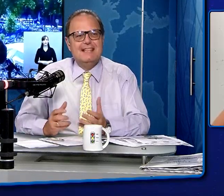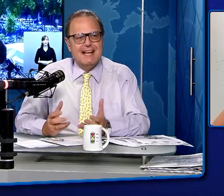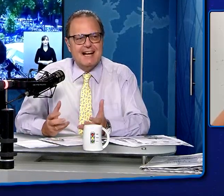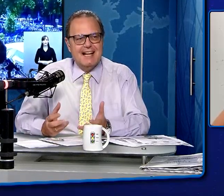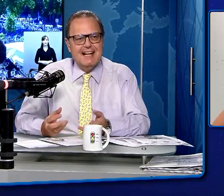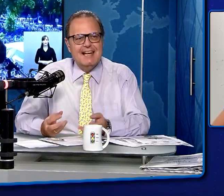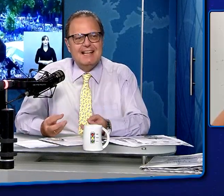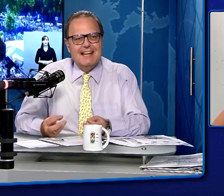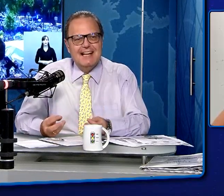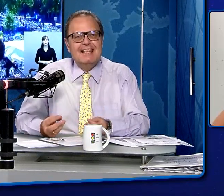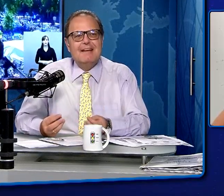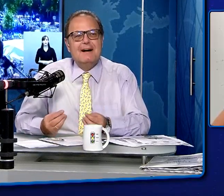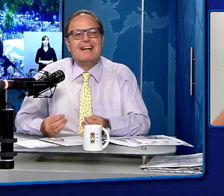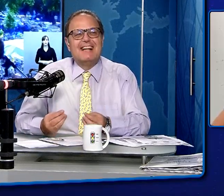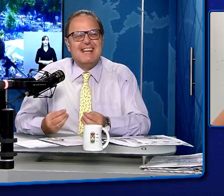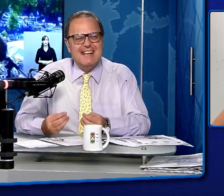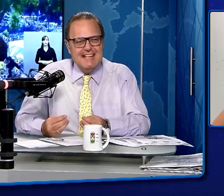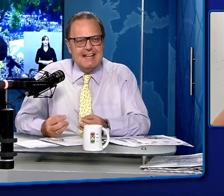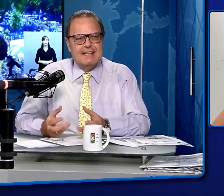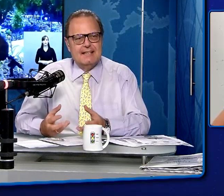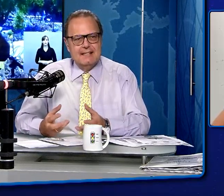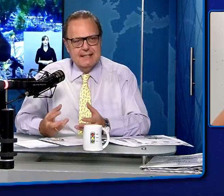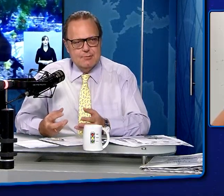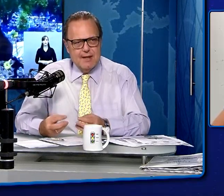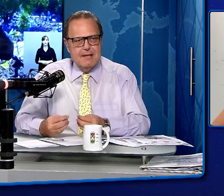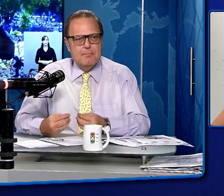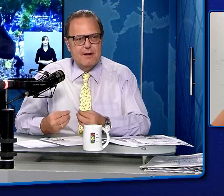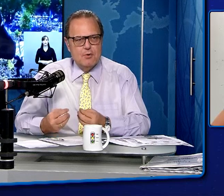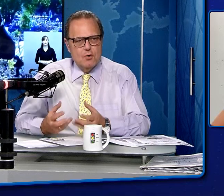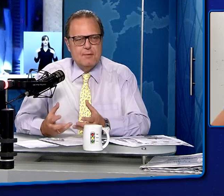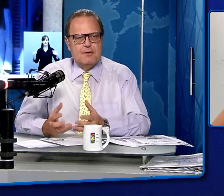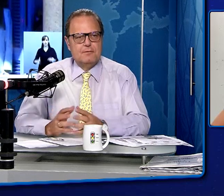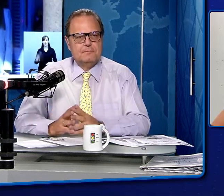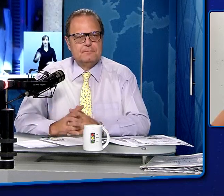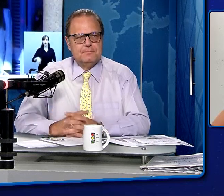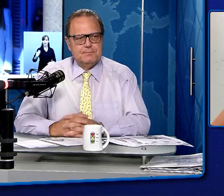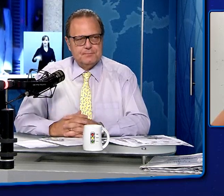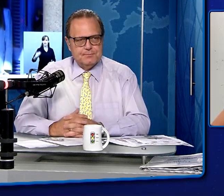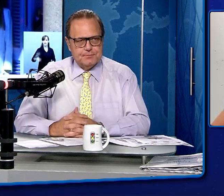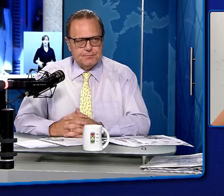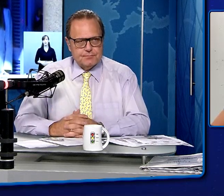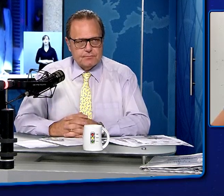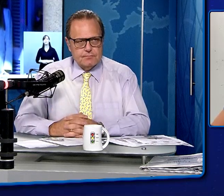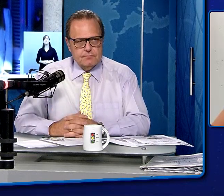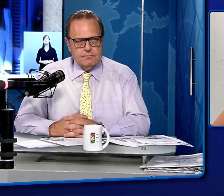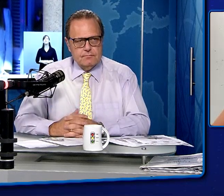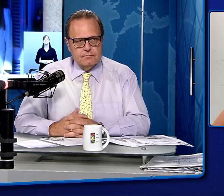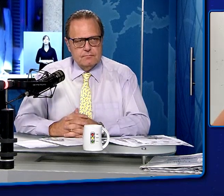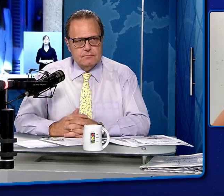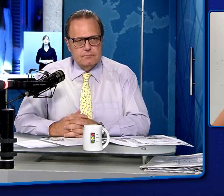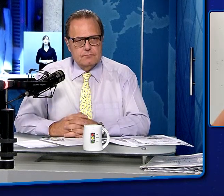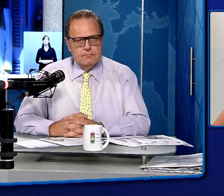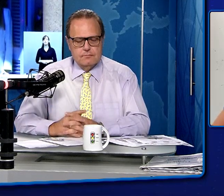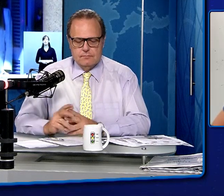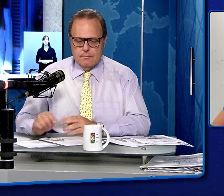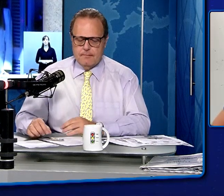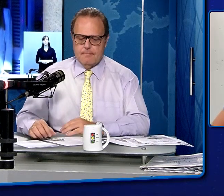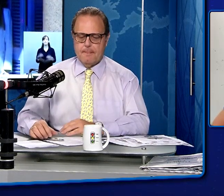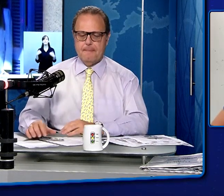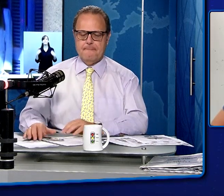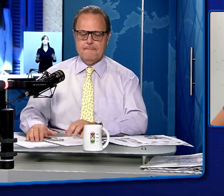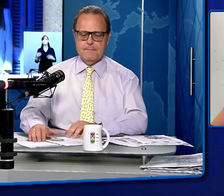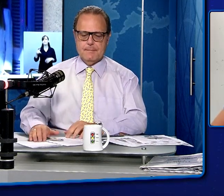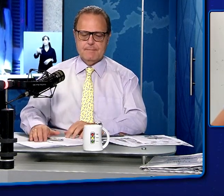la política él él deba requerir y su equipo económico o sea aquí está la clave no